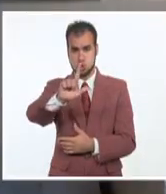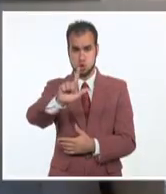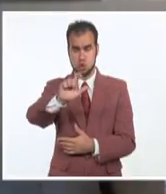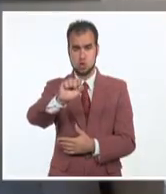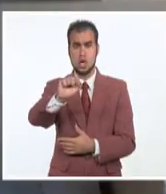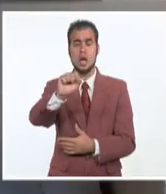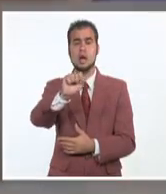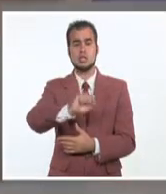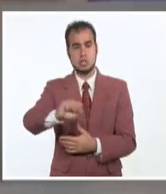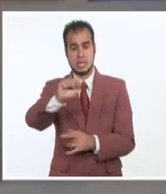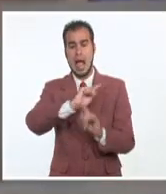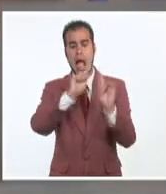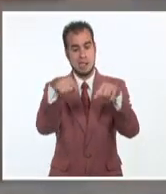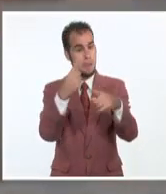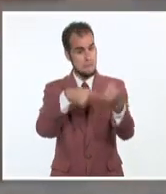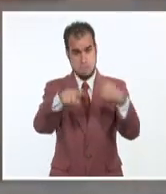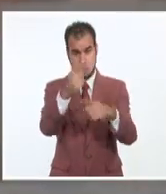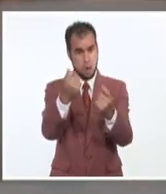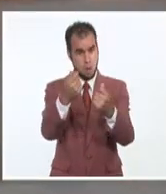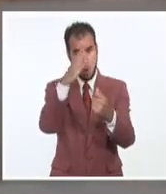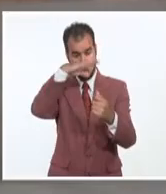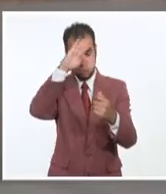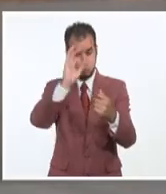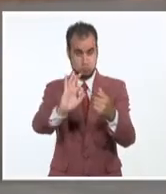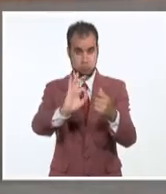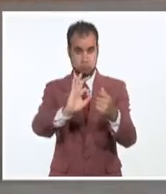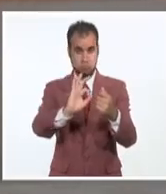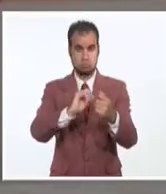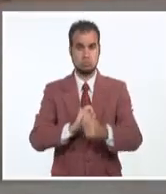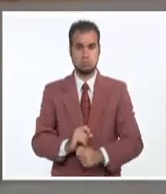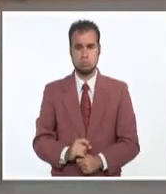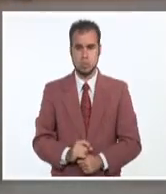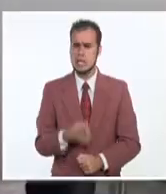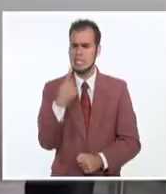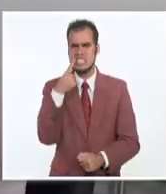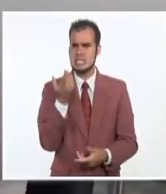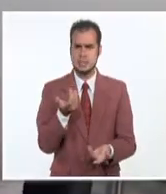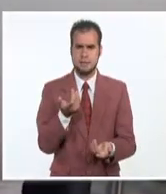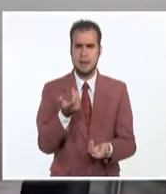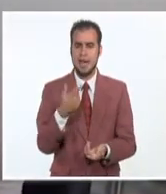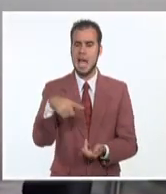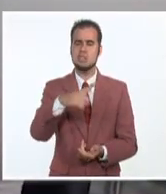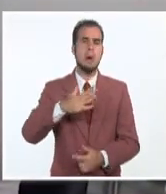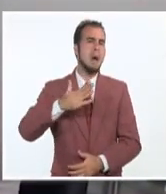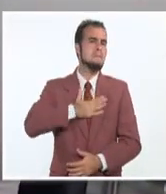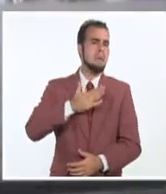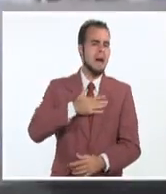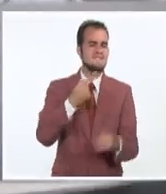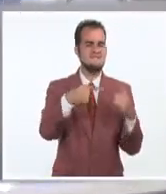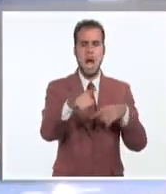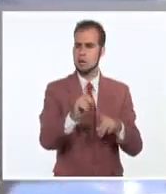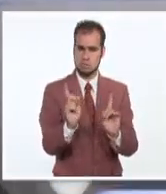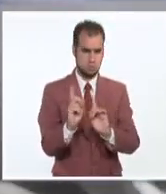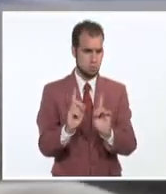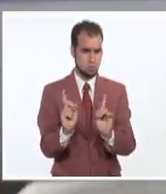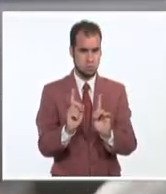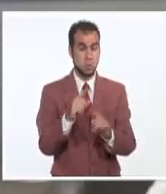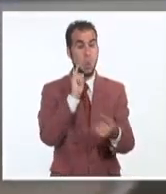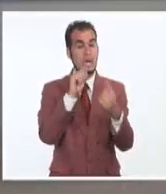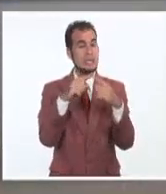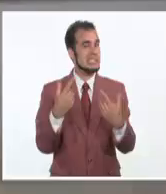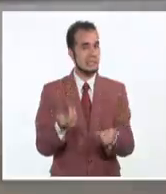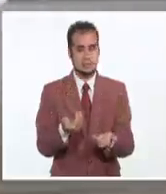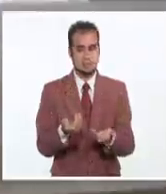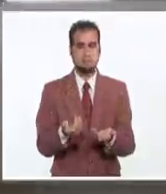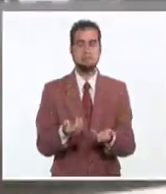sujeto principal de la economía nacional y no se conduce a un proceso de privatización. Entre los objetivos está